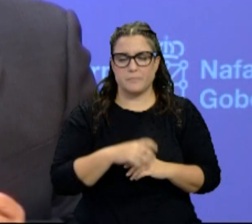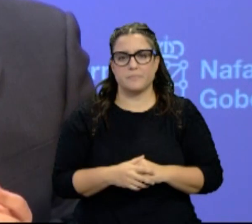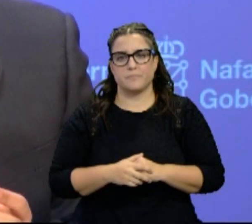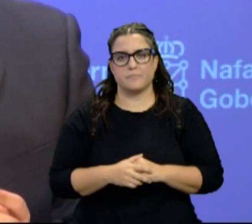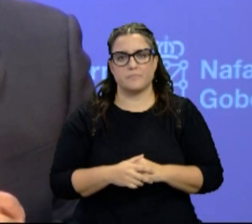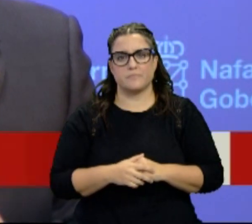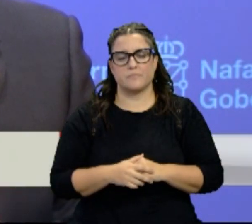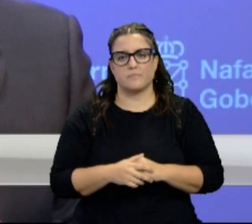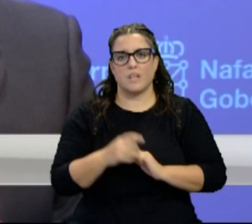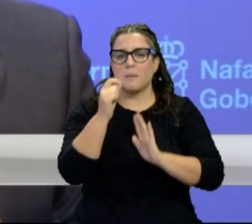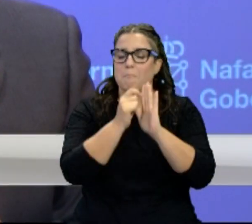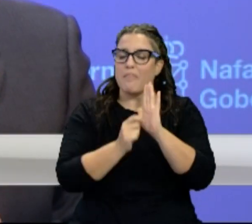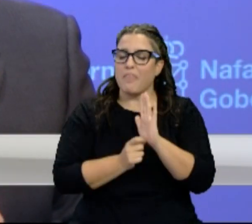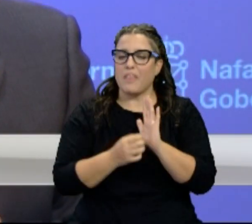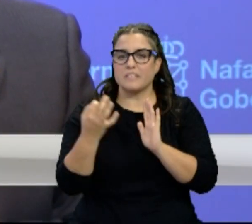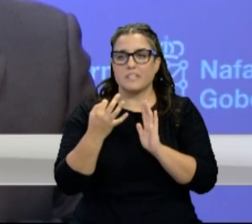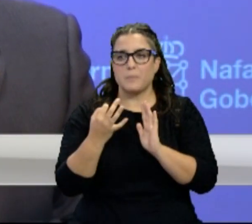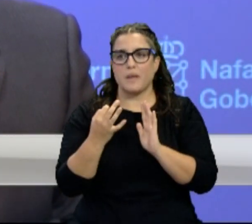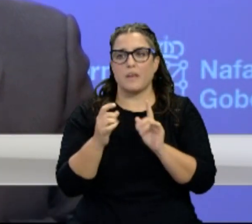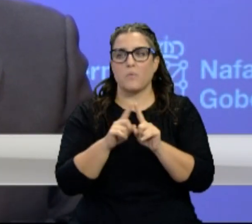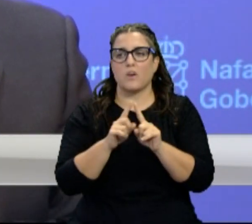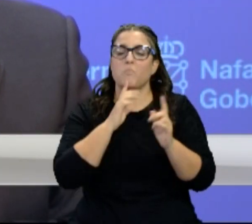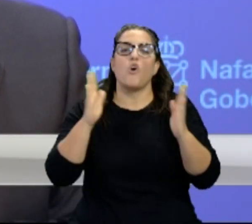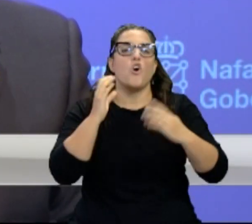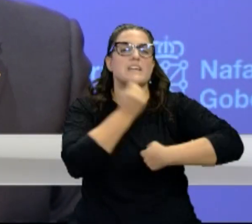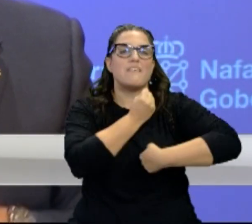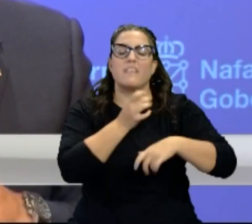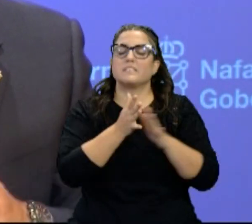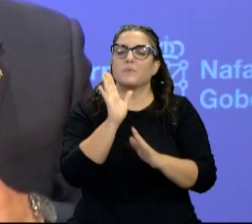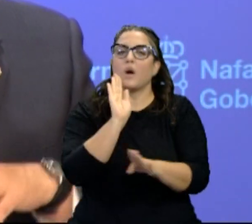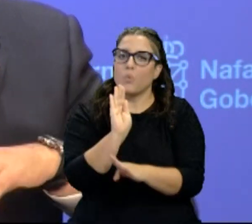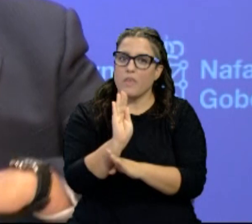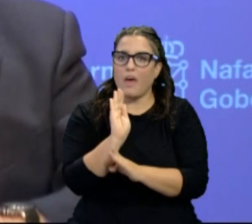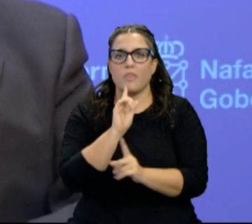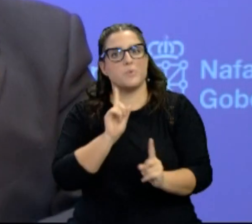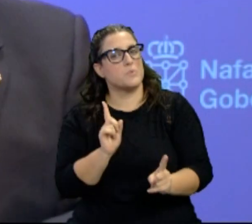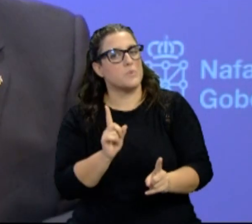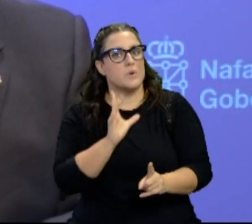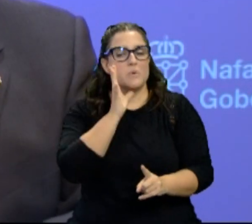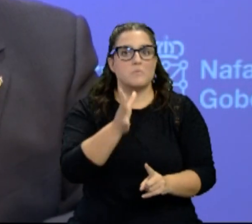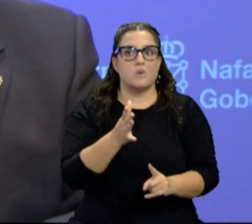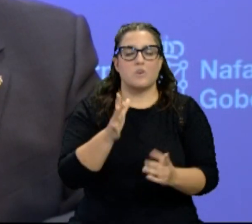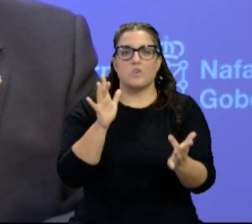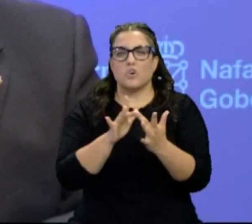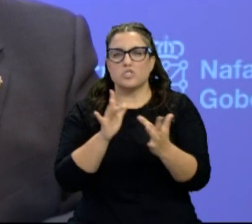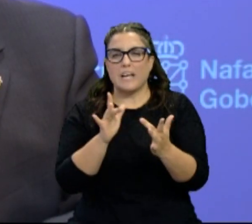Desde luego estas Navidades tienen que ser unas Navidades muy cuidadosas, muy preventivas en el sentido de lo que es el